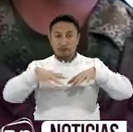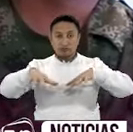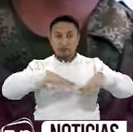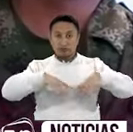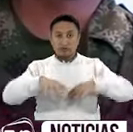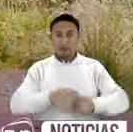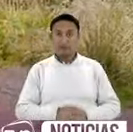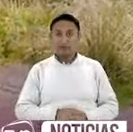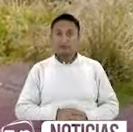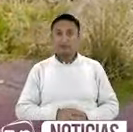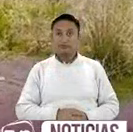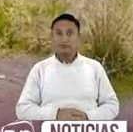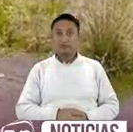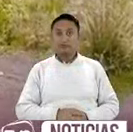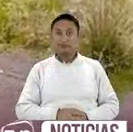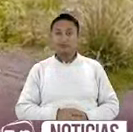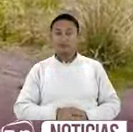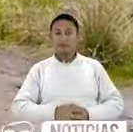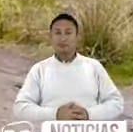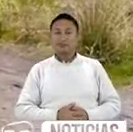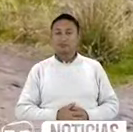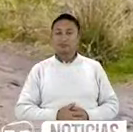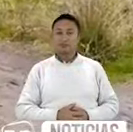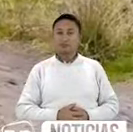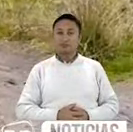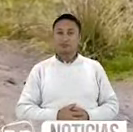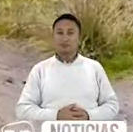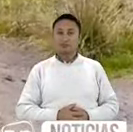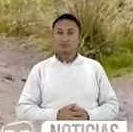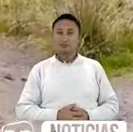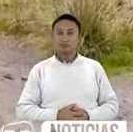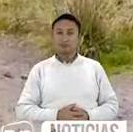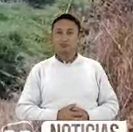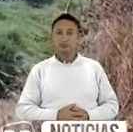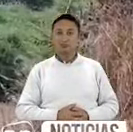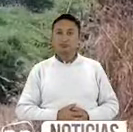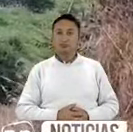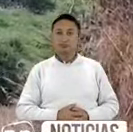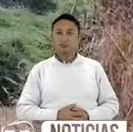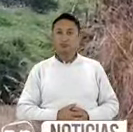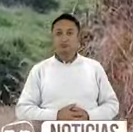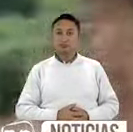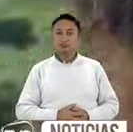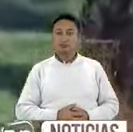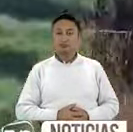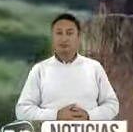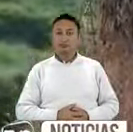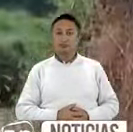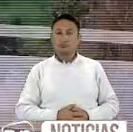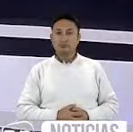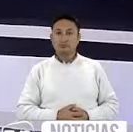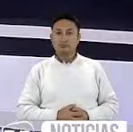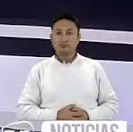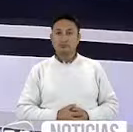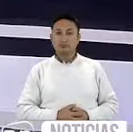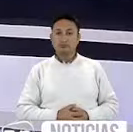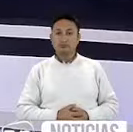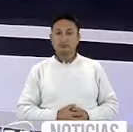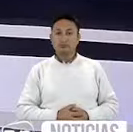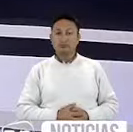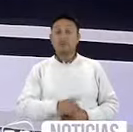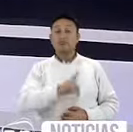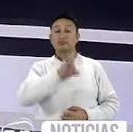esfuerzos encontrados. Con cámaras de José Cedeño desde Tulcán, informa Miriam Enríquez. Más